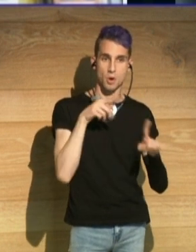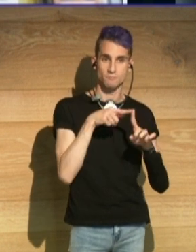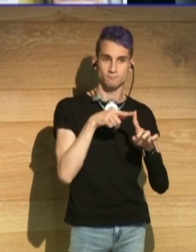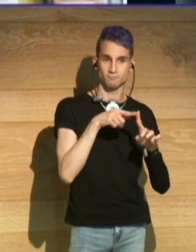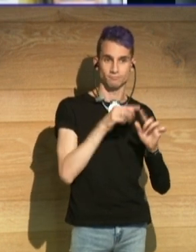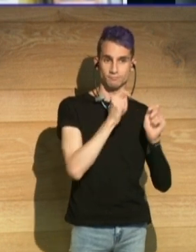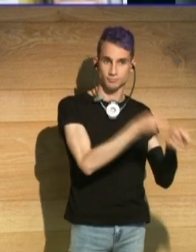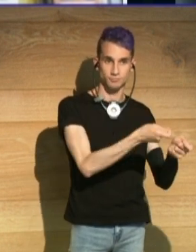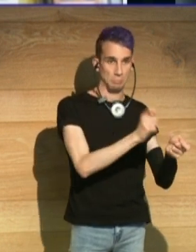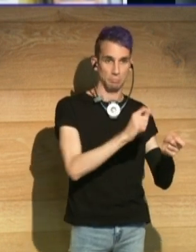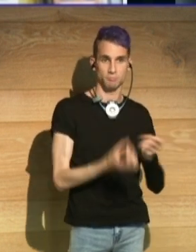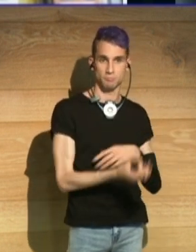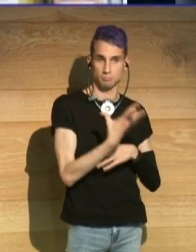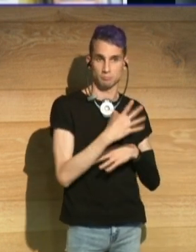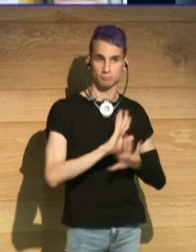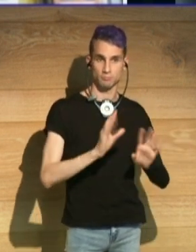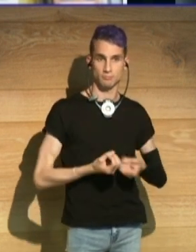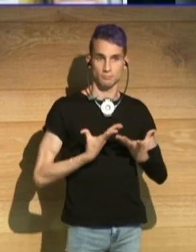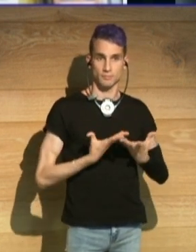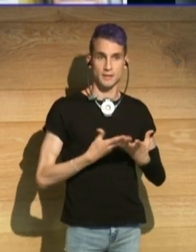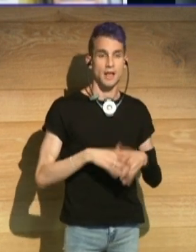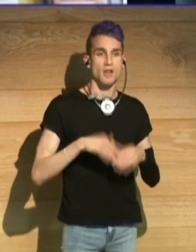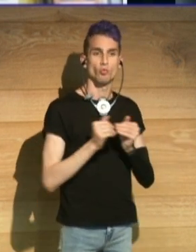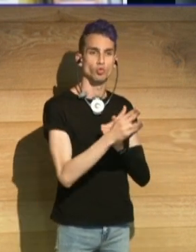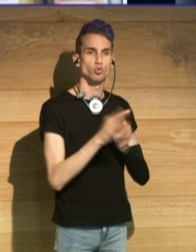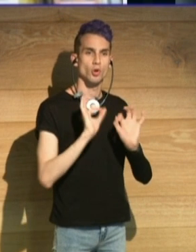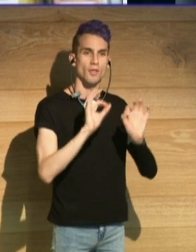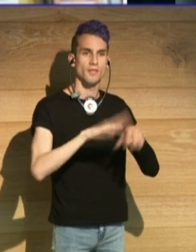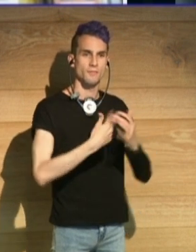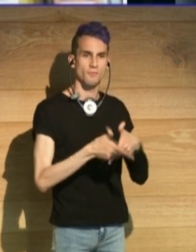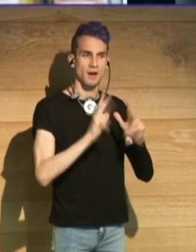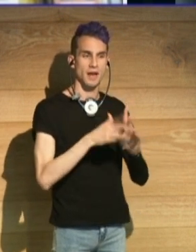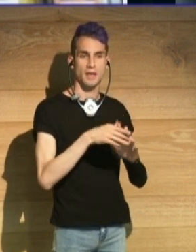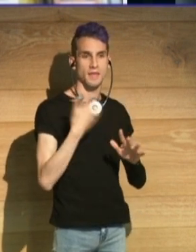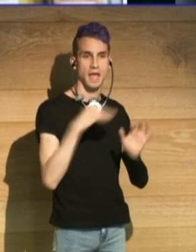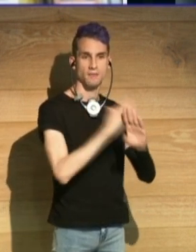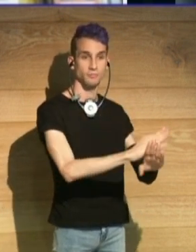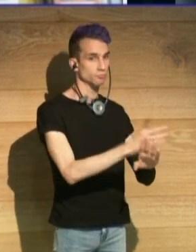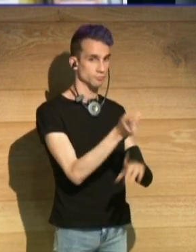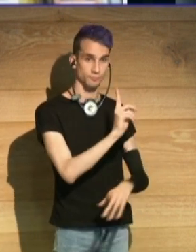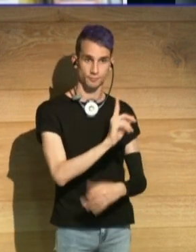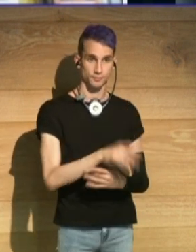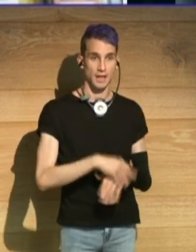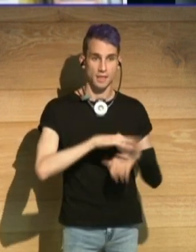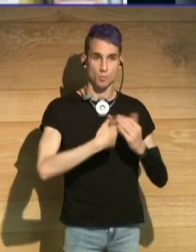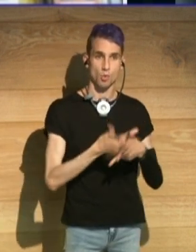la democracia no se puede dar por sentado. La democracia nació aquí, en este